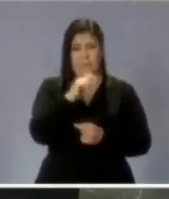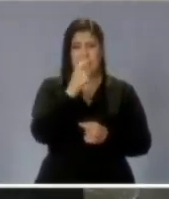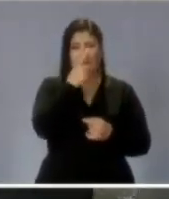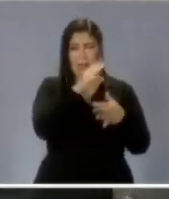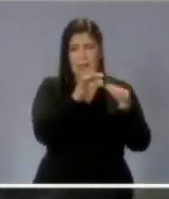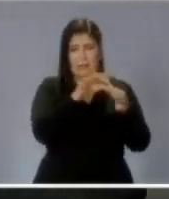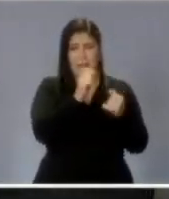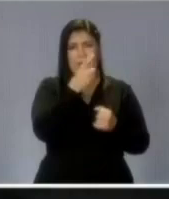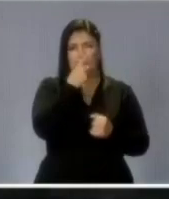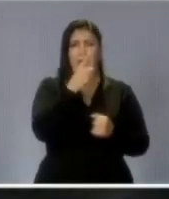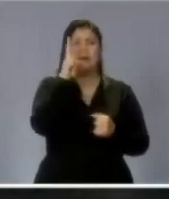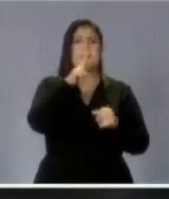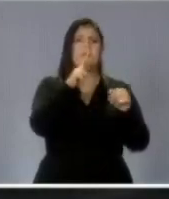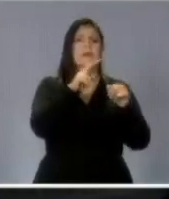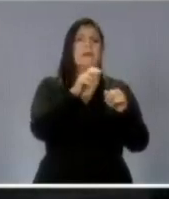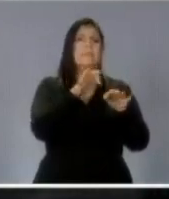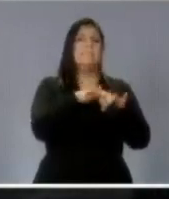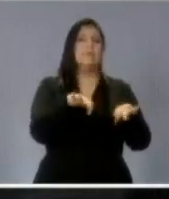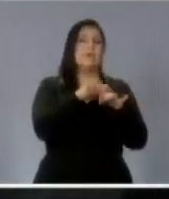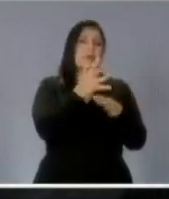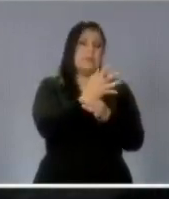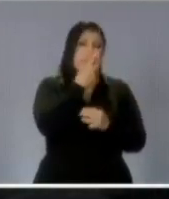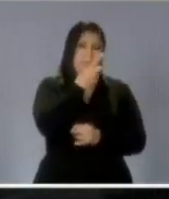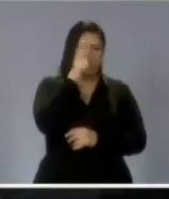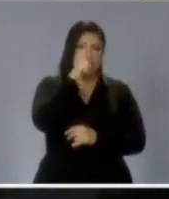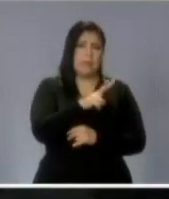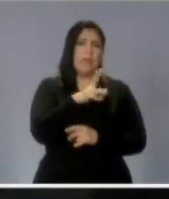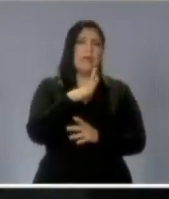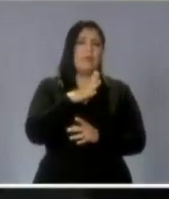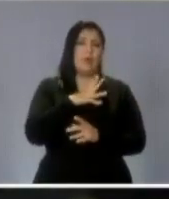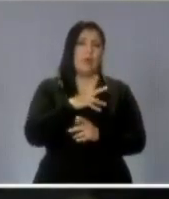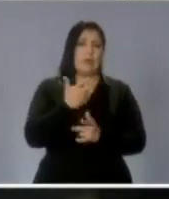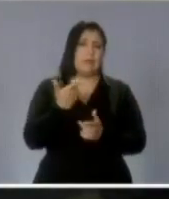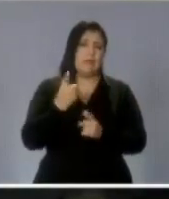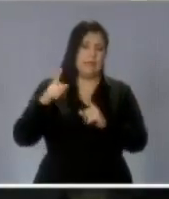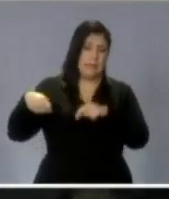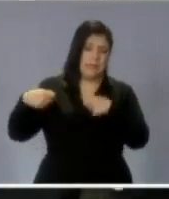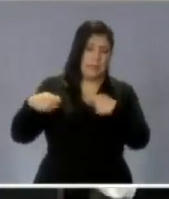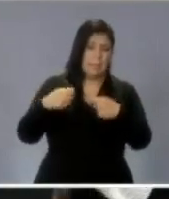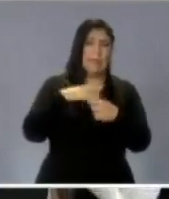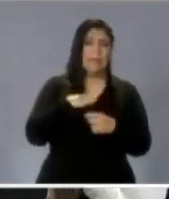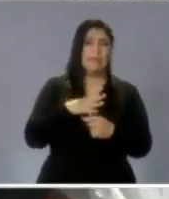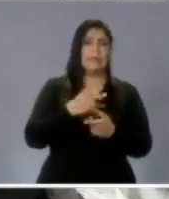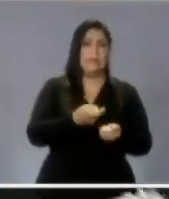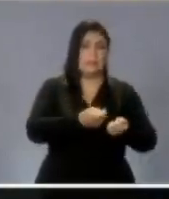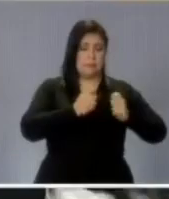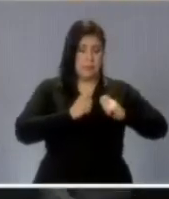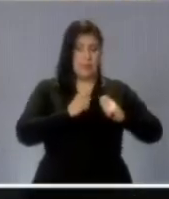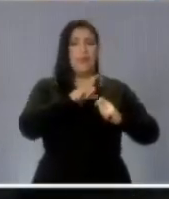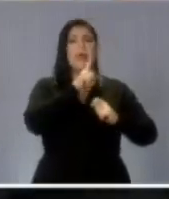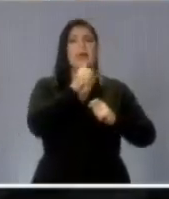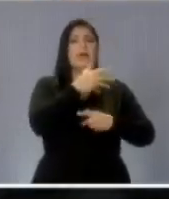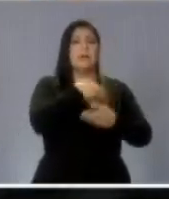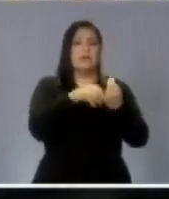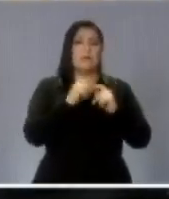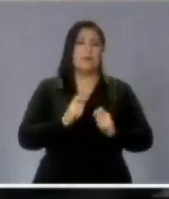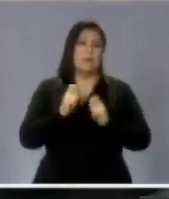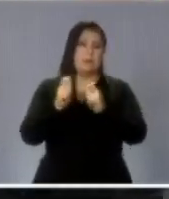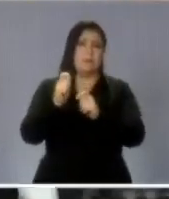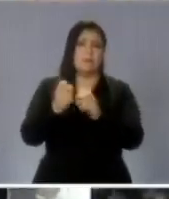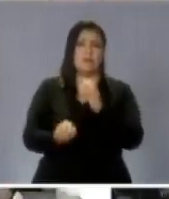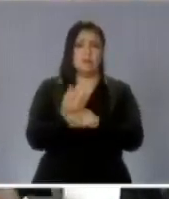contundente que habla del legado que el asumen que trabajo y que deja a la siguiente administración dijo